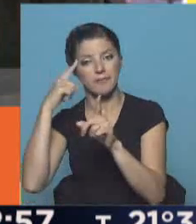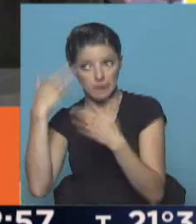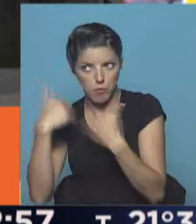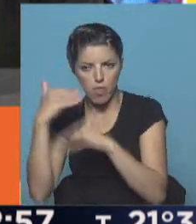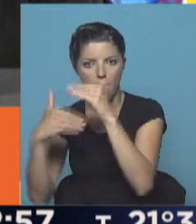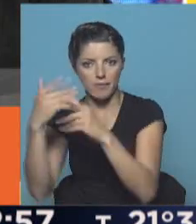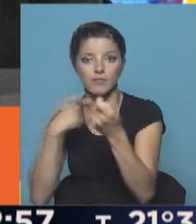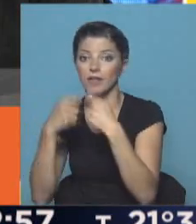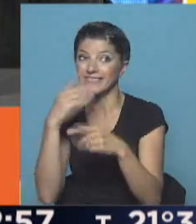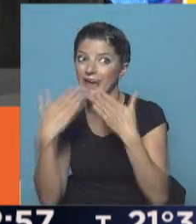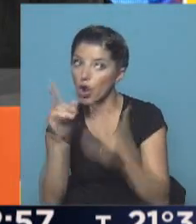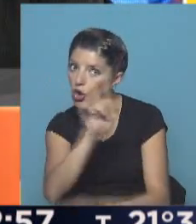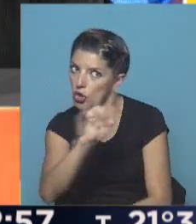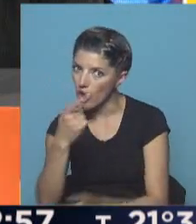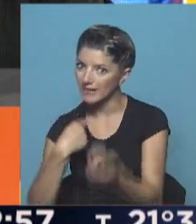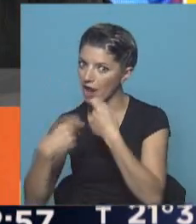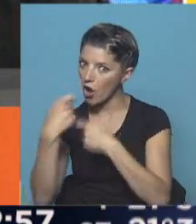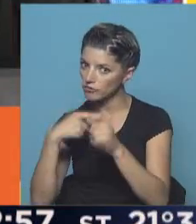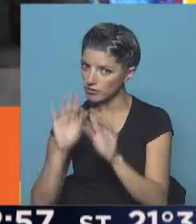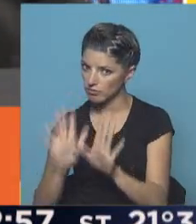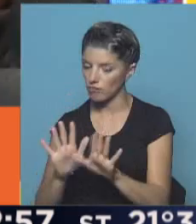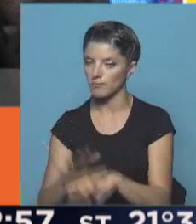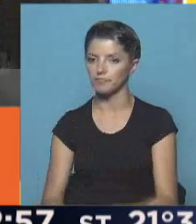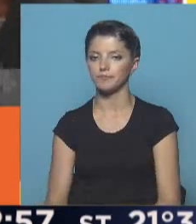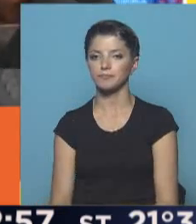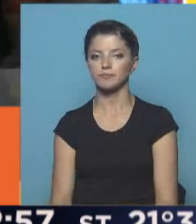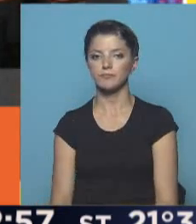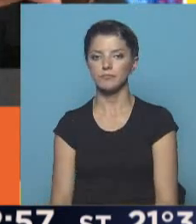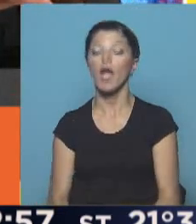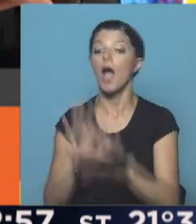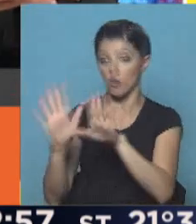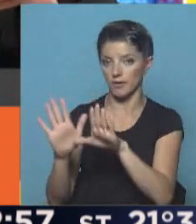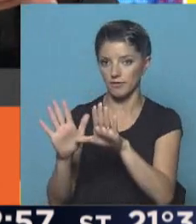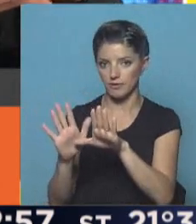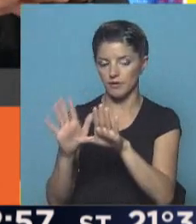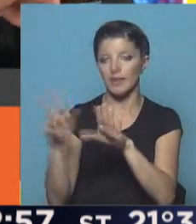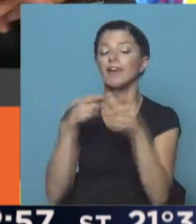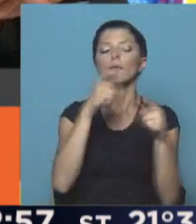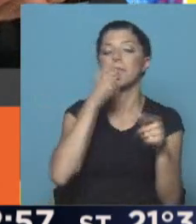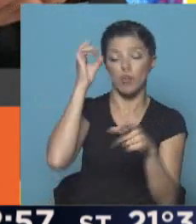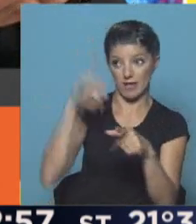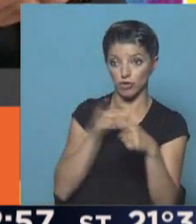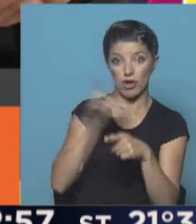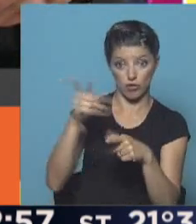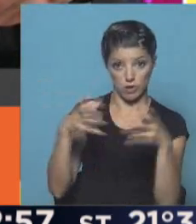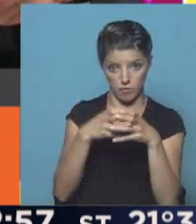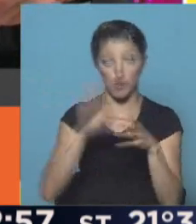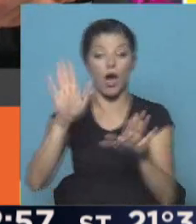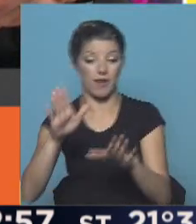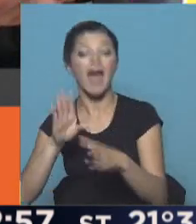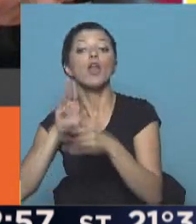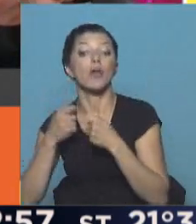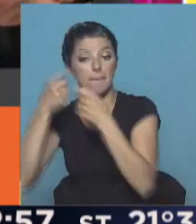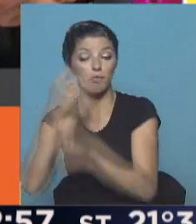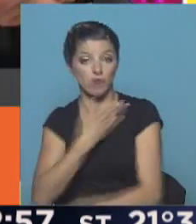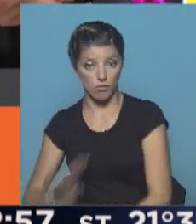no digo de diálogo, de negociación eventualmente, y del lado del gobierno sucede exactamente lo mismo. Hay sectores más radicales, hay